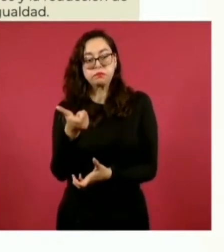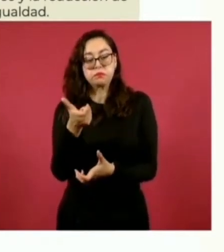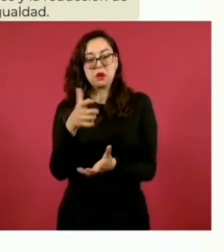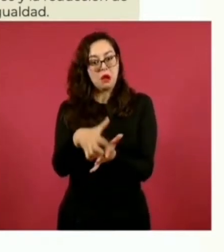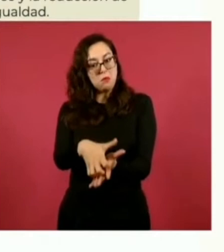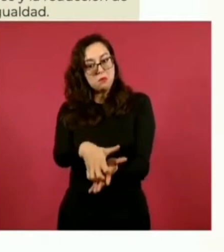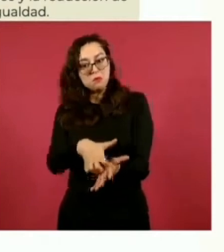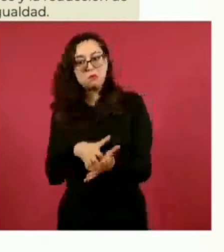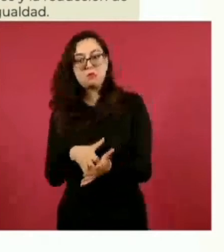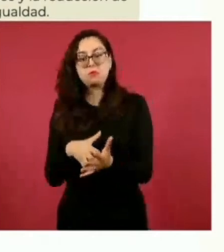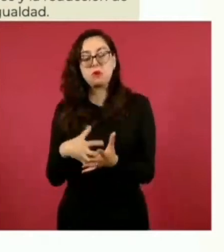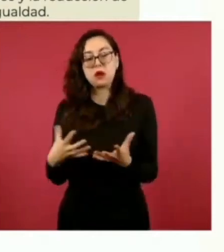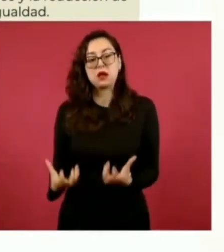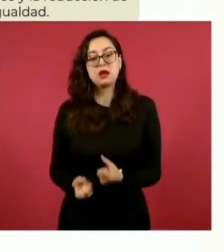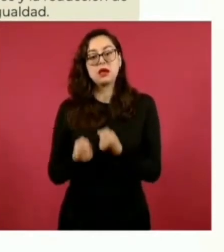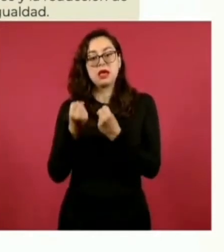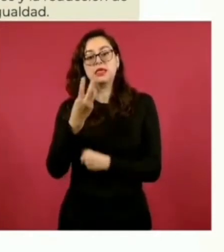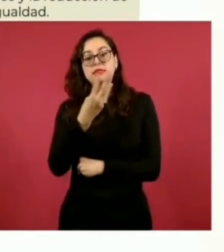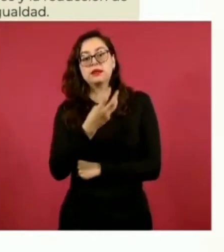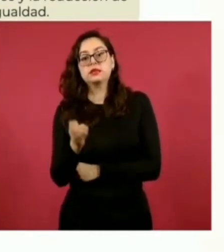año de